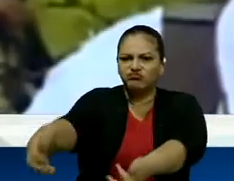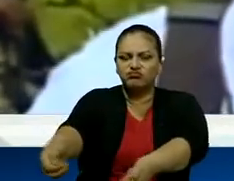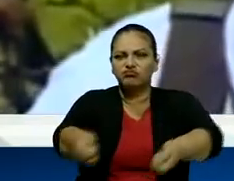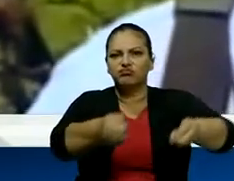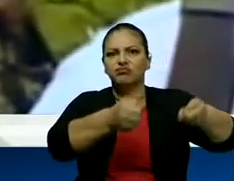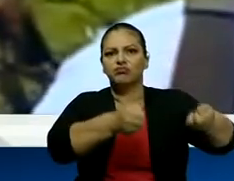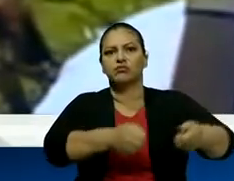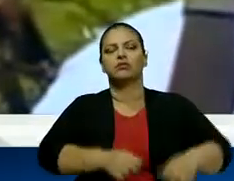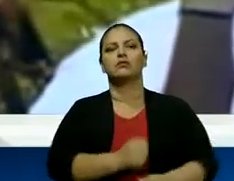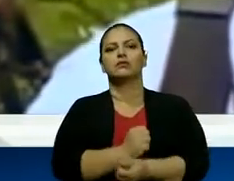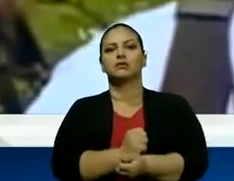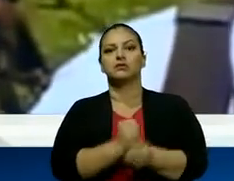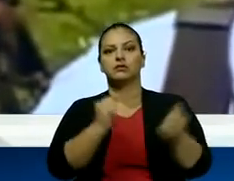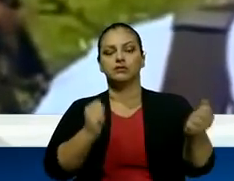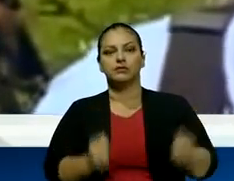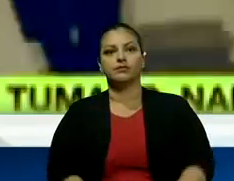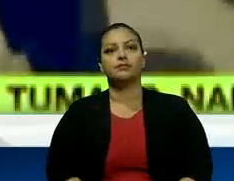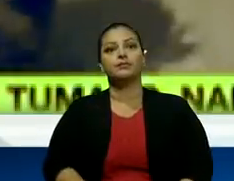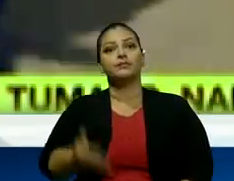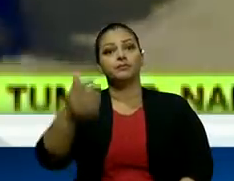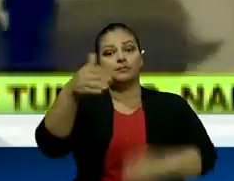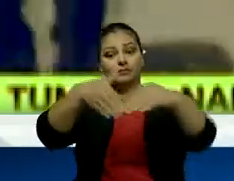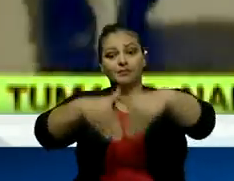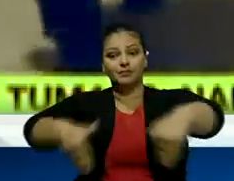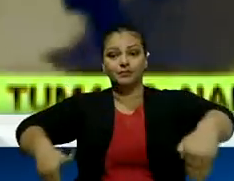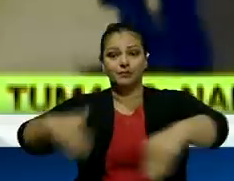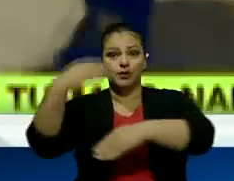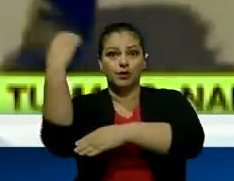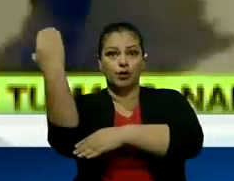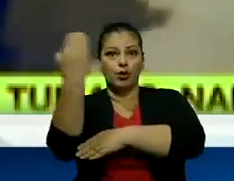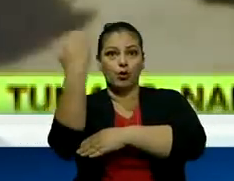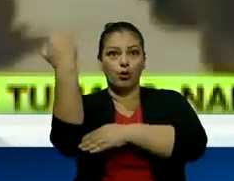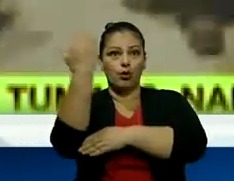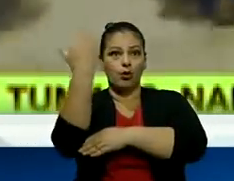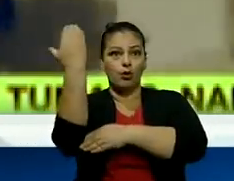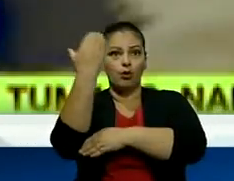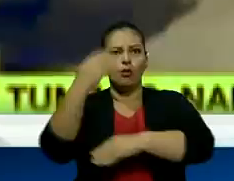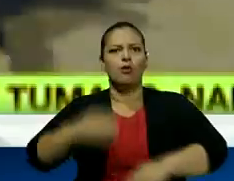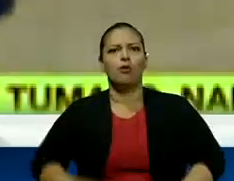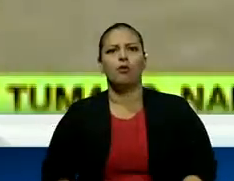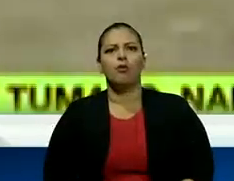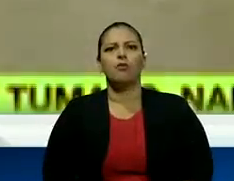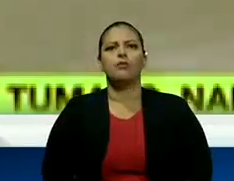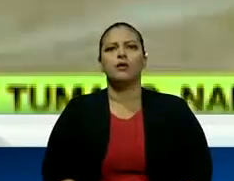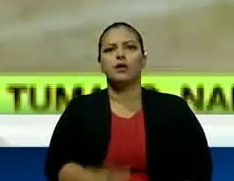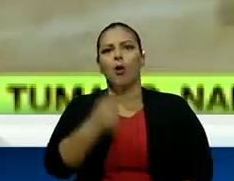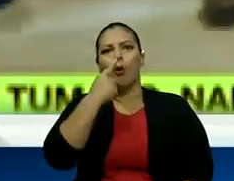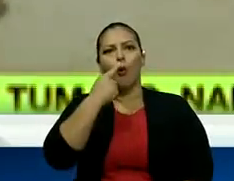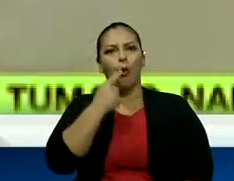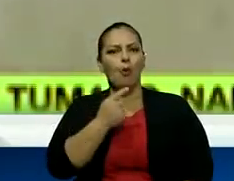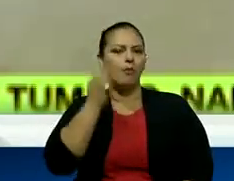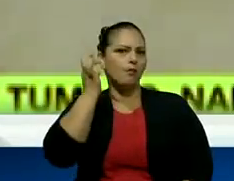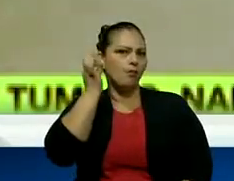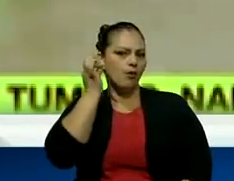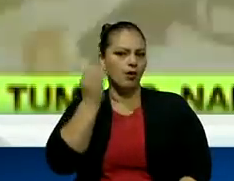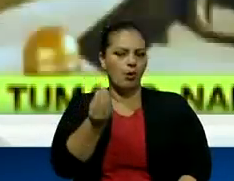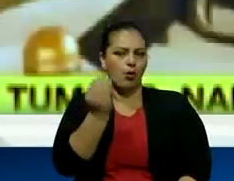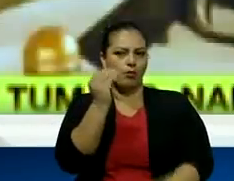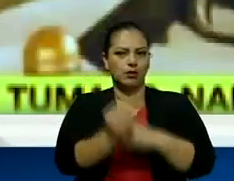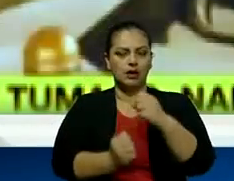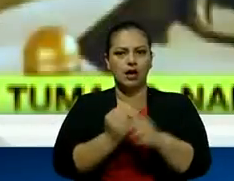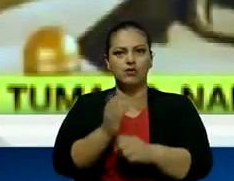denominado terrorista del sur, alias Guacho, de la presencia de una pareja, un hombre y una mujer de 17 años que transportaba un arsenal